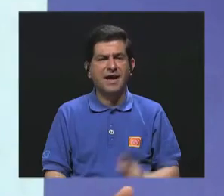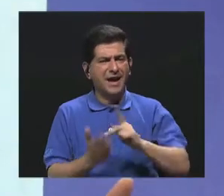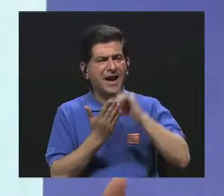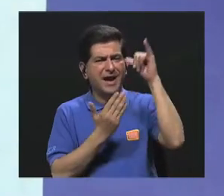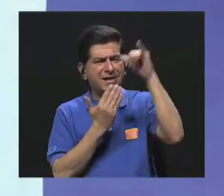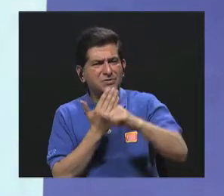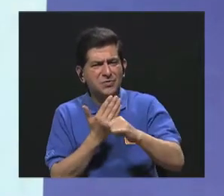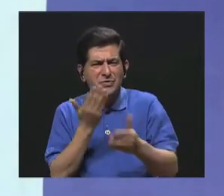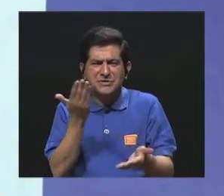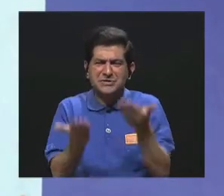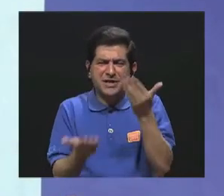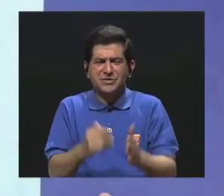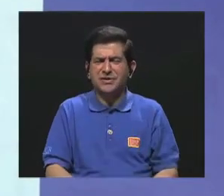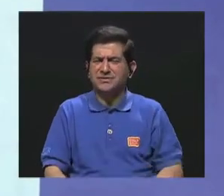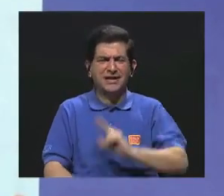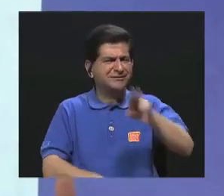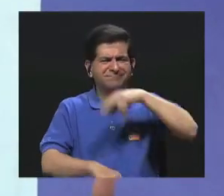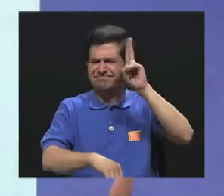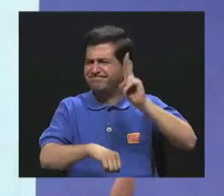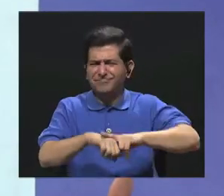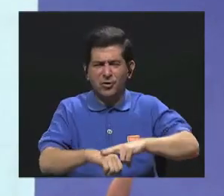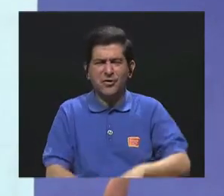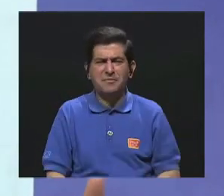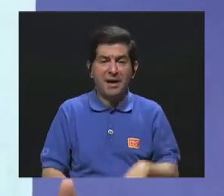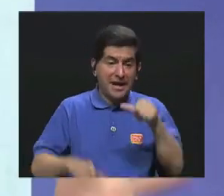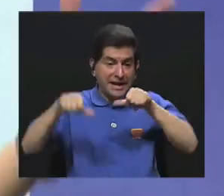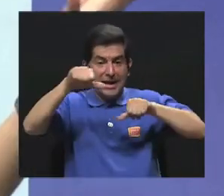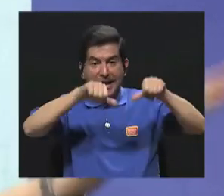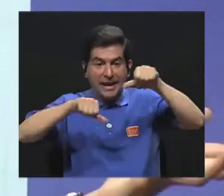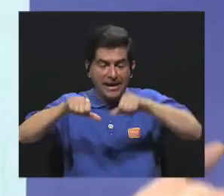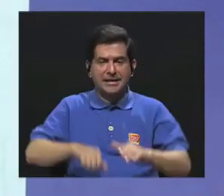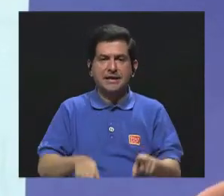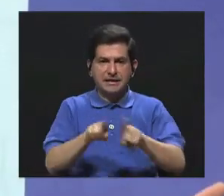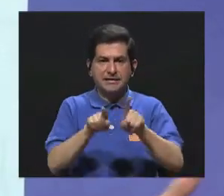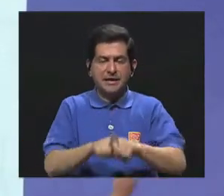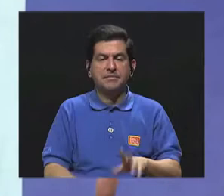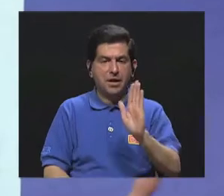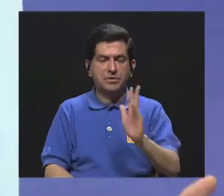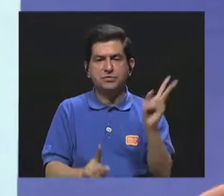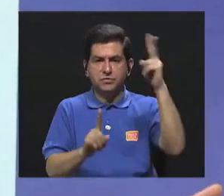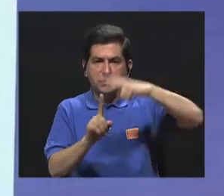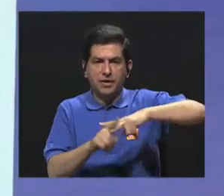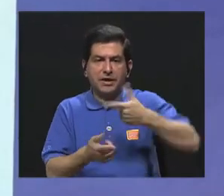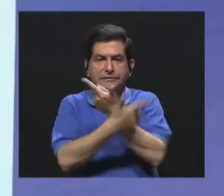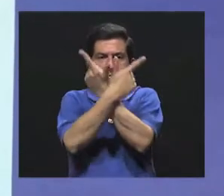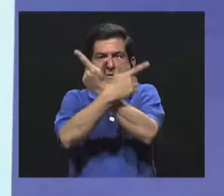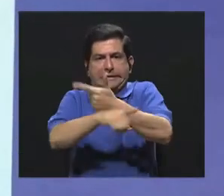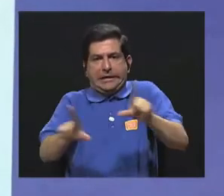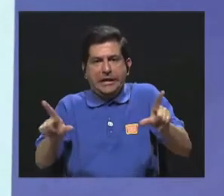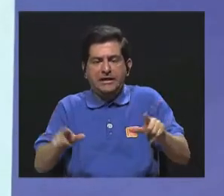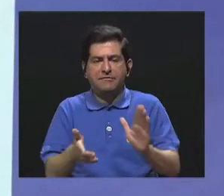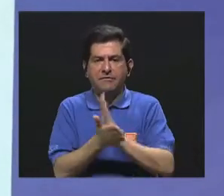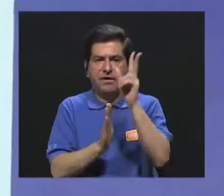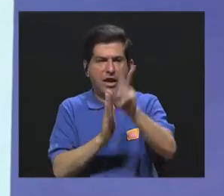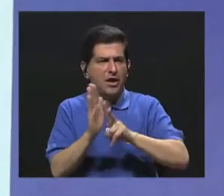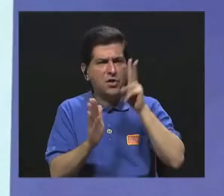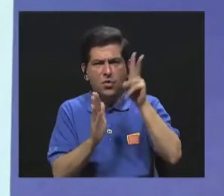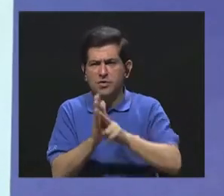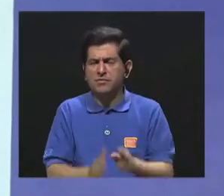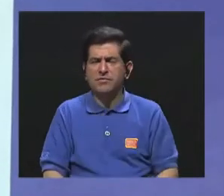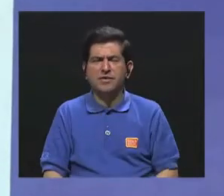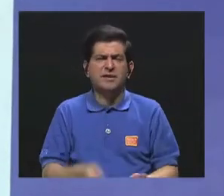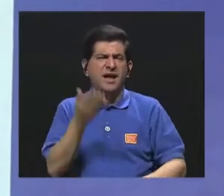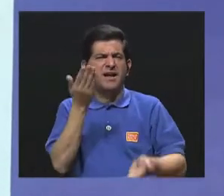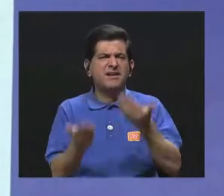un proyecto tan de alguna forma poco convencional, experimental, hasta en su puesta, es muy libre, o sea, no sí, es sí. un documental como